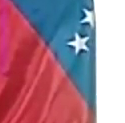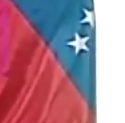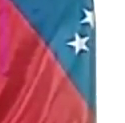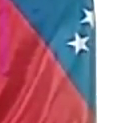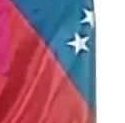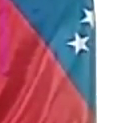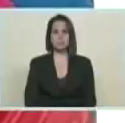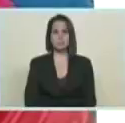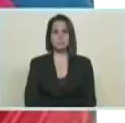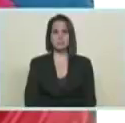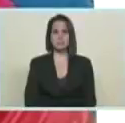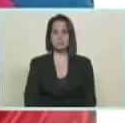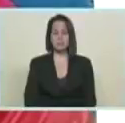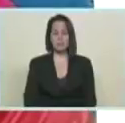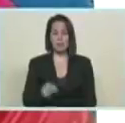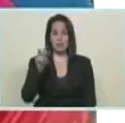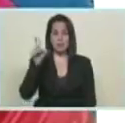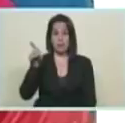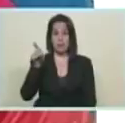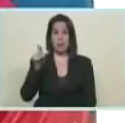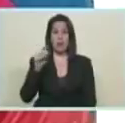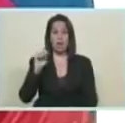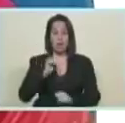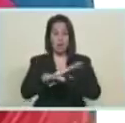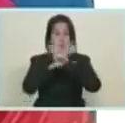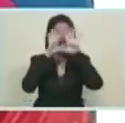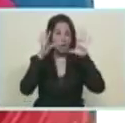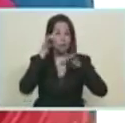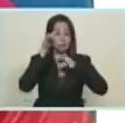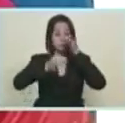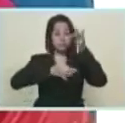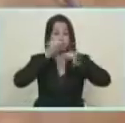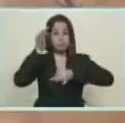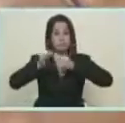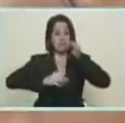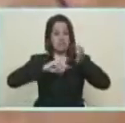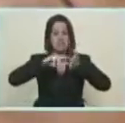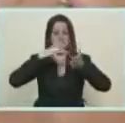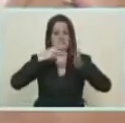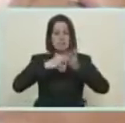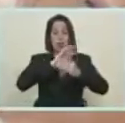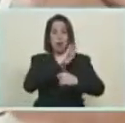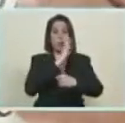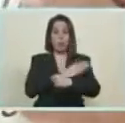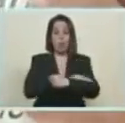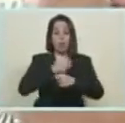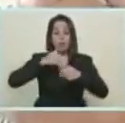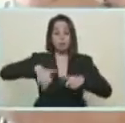Tenemos un concepto claro de lo que hay que hacer. Tenemos el poder de la clase obrera.